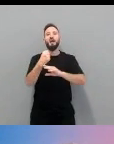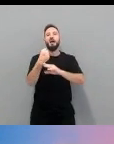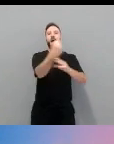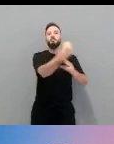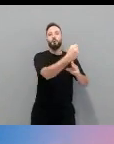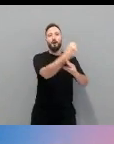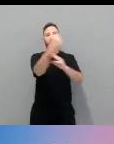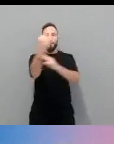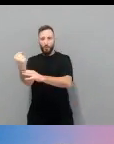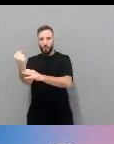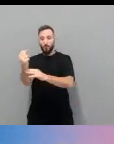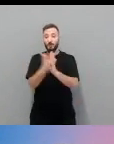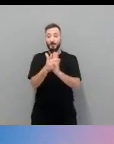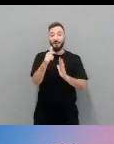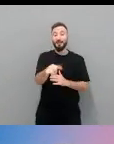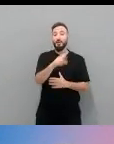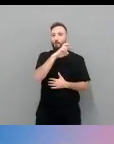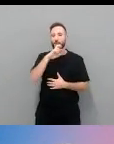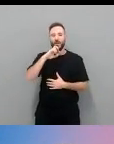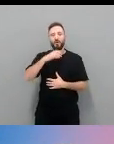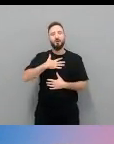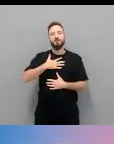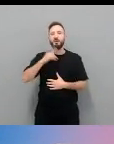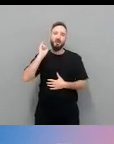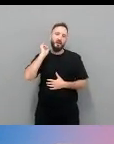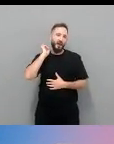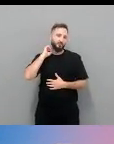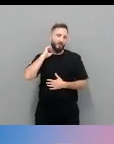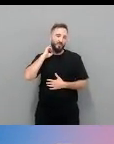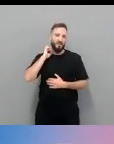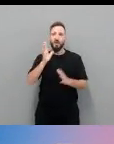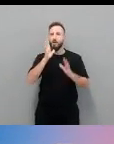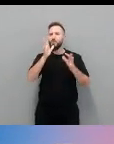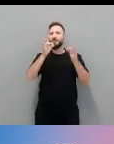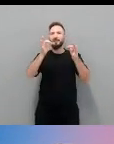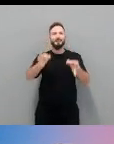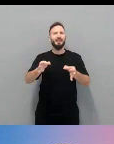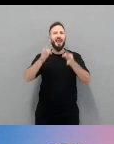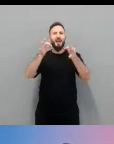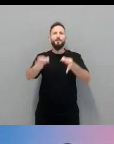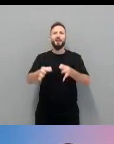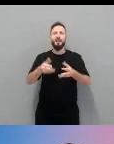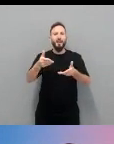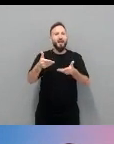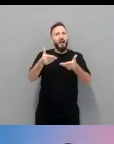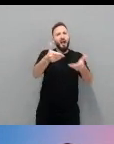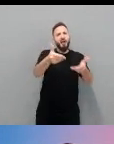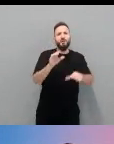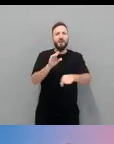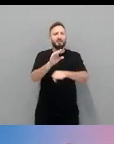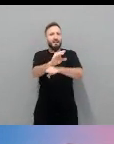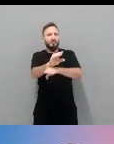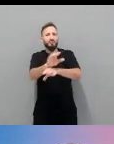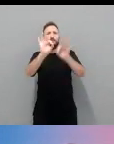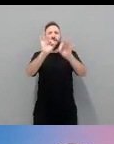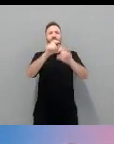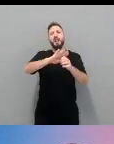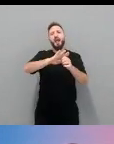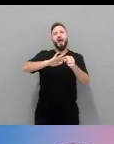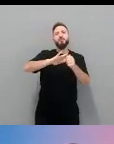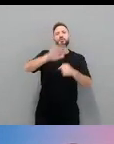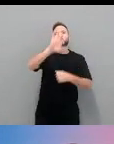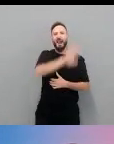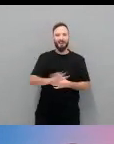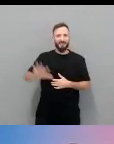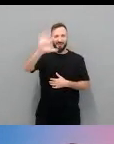ese valor a ASPACE porque hablamos siempre de ayudas desde un ámbito estatal, gubernamental, pero no